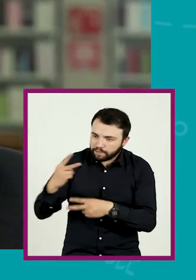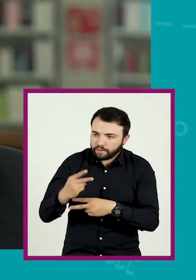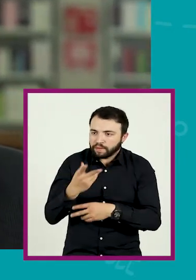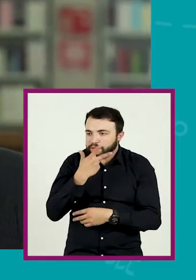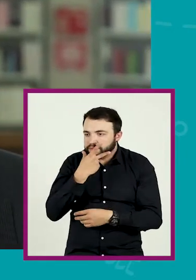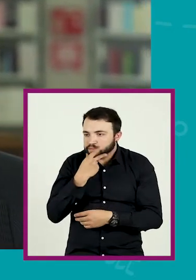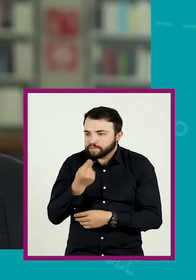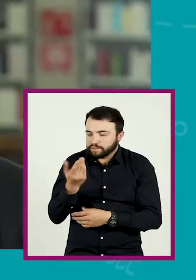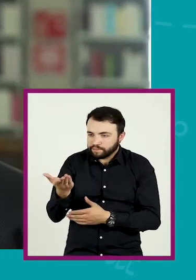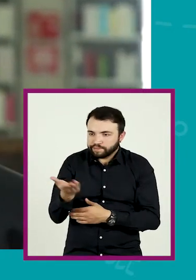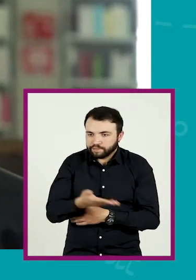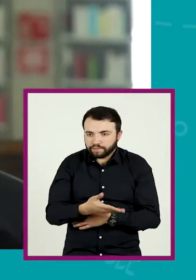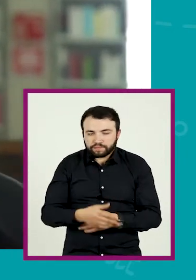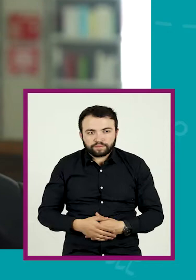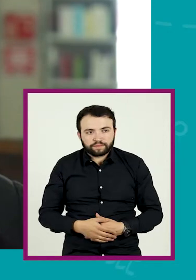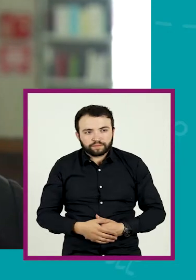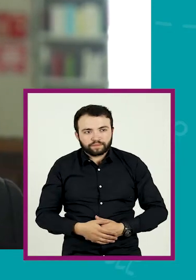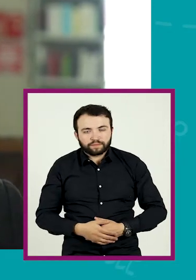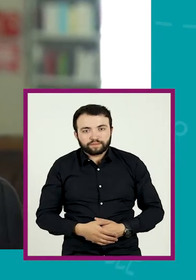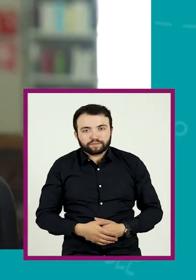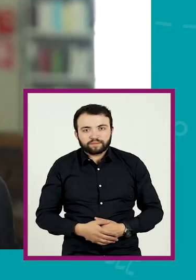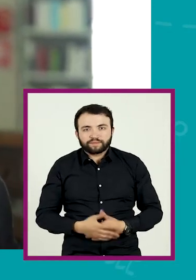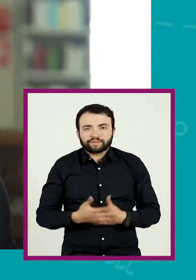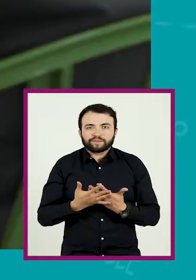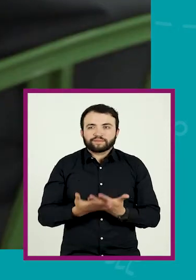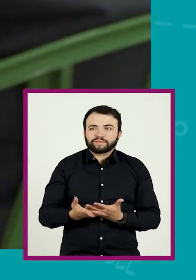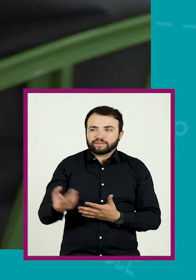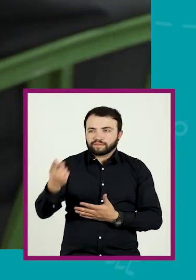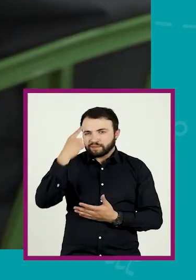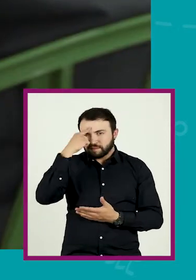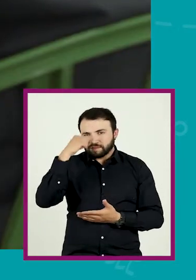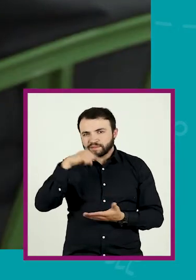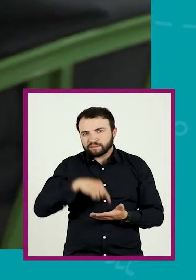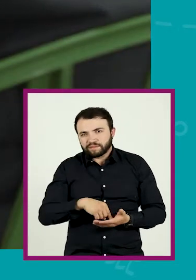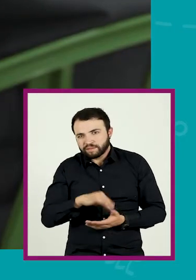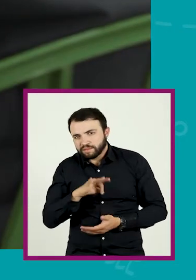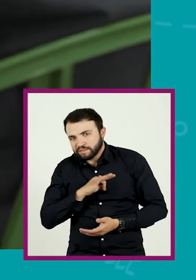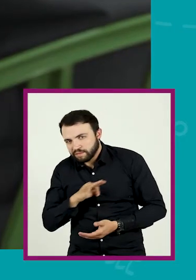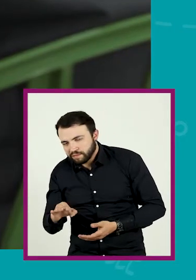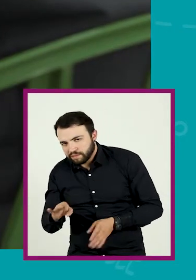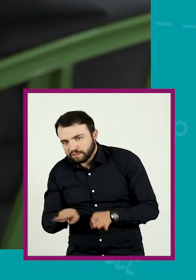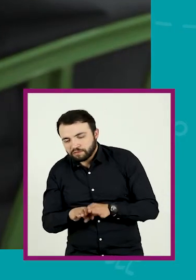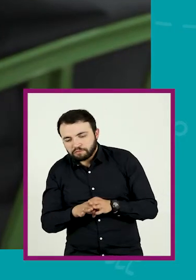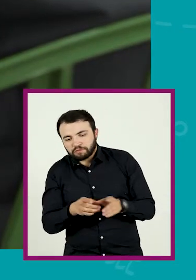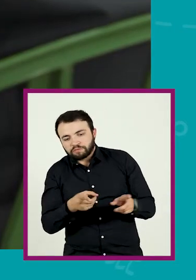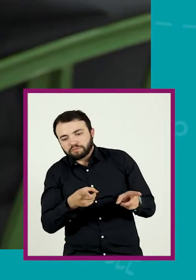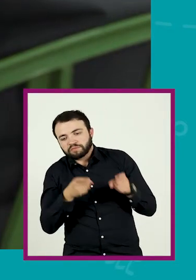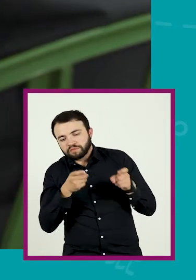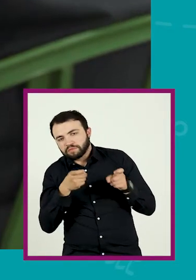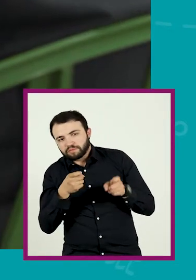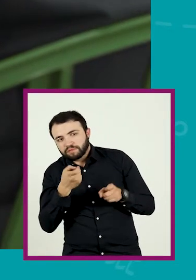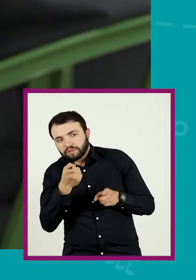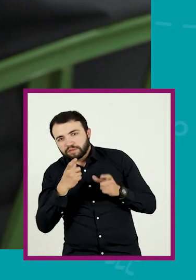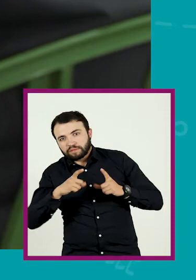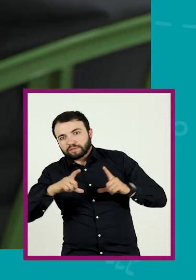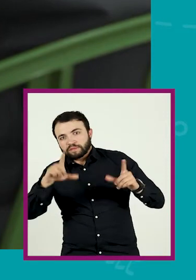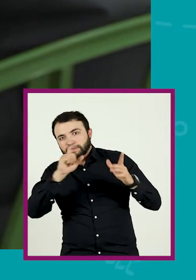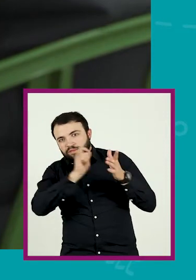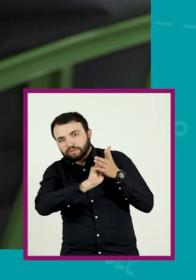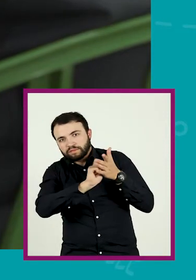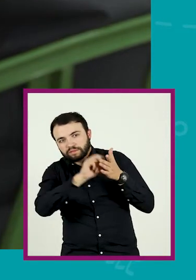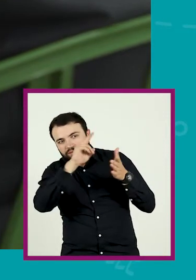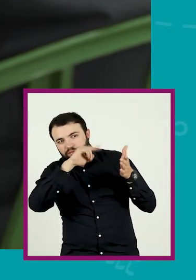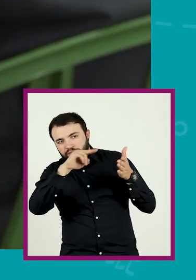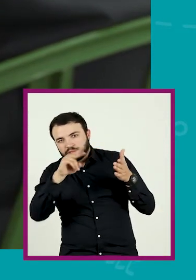Bienvenido, colega Ricardo Vázquez. ¿Qué lecciones podemos extraer de esta imagen